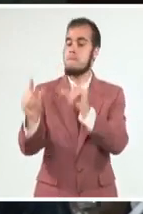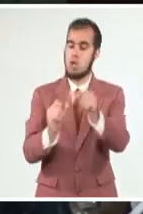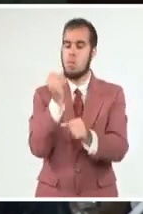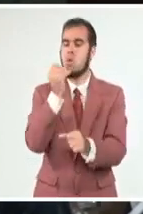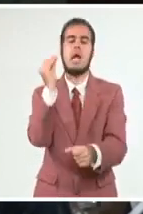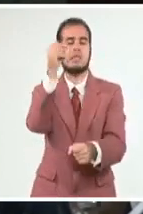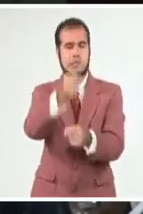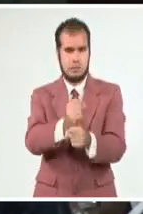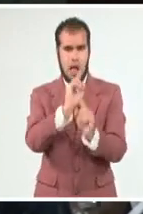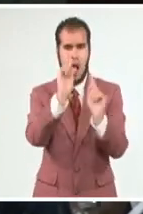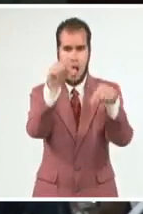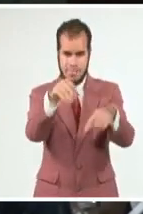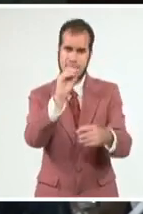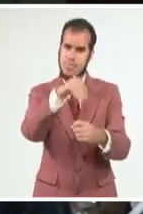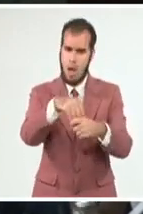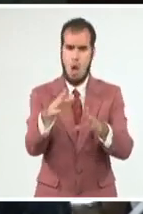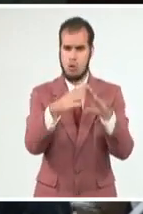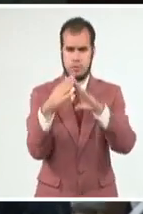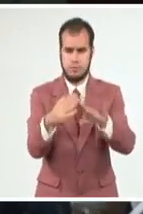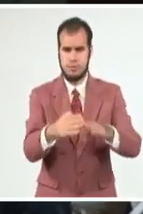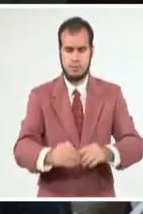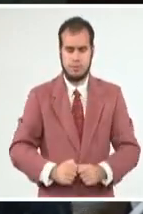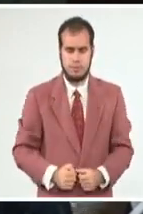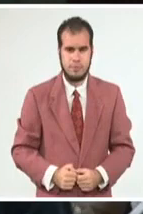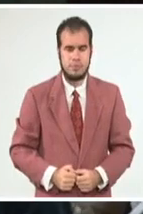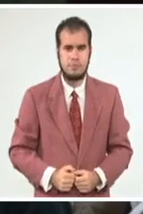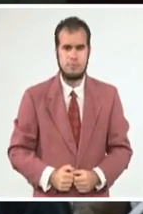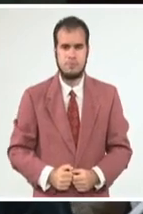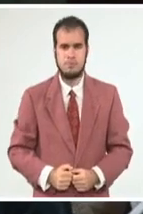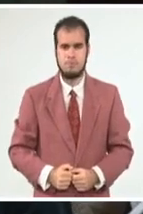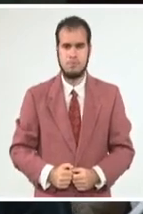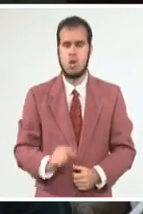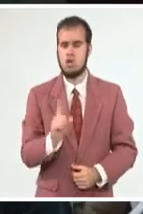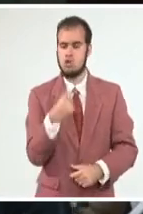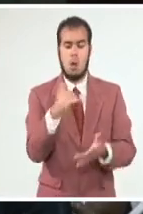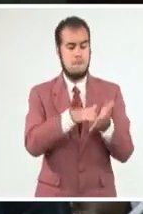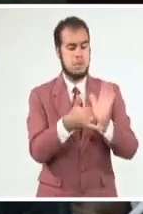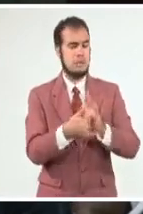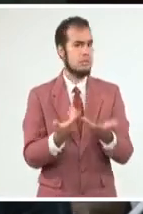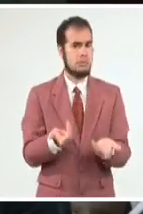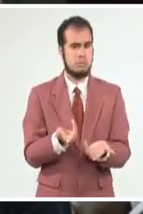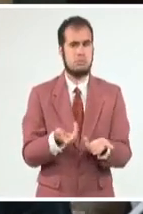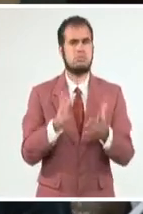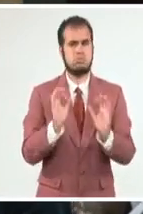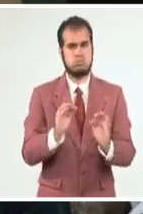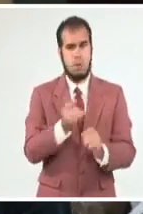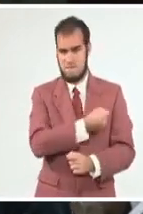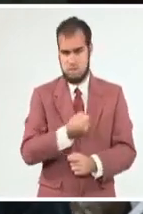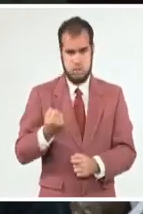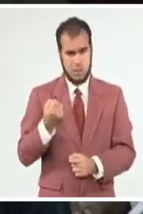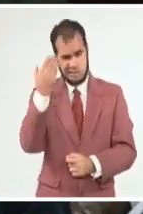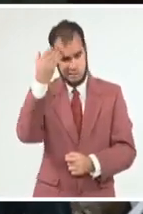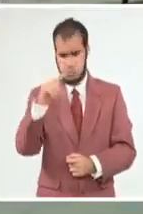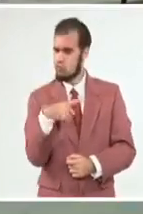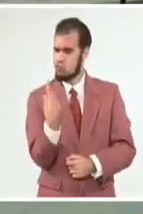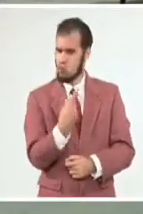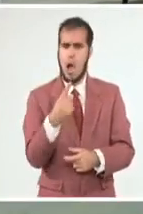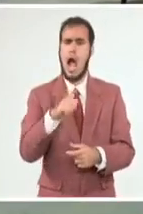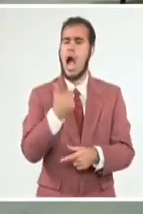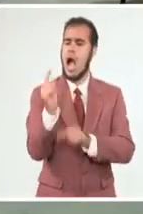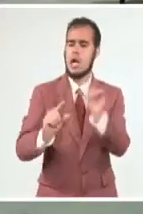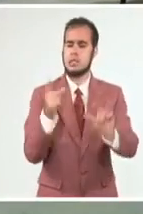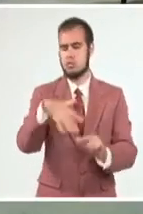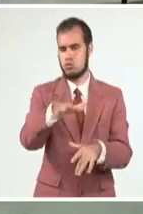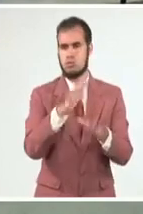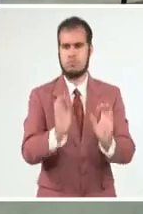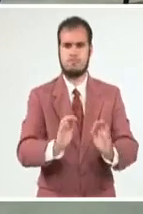la propia comunidad. Es un proyecto que hemos sostenido con los propios esfuerzos de los artistas. Más